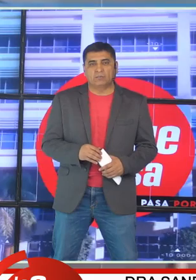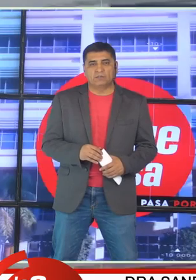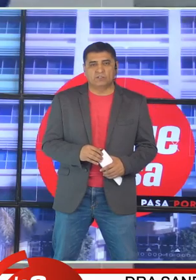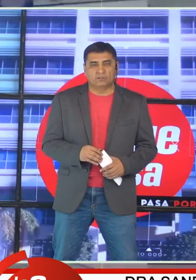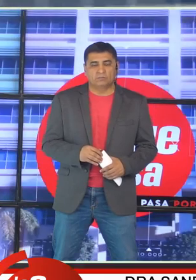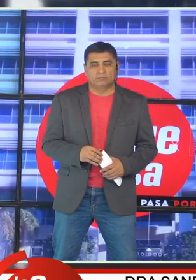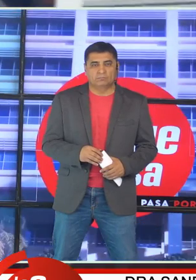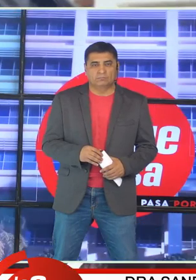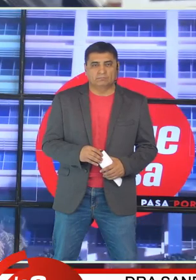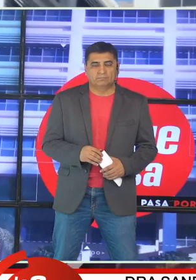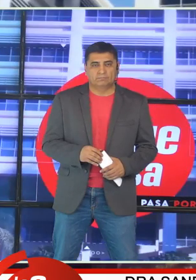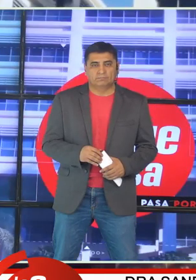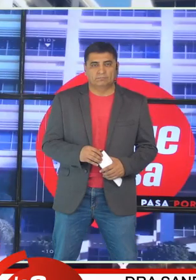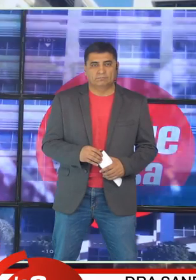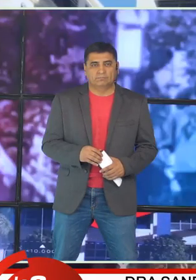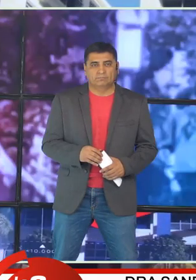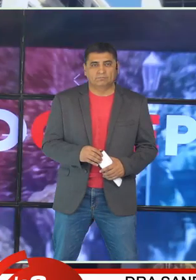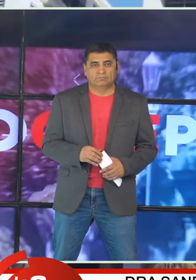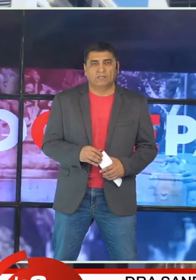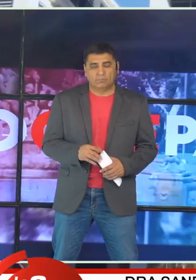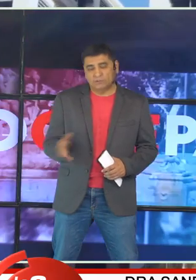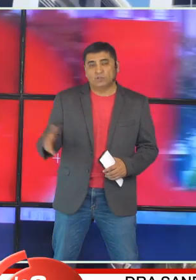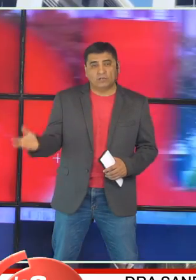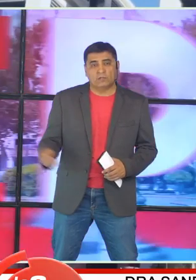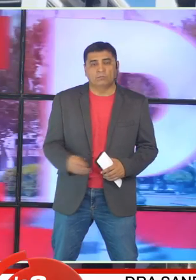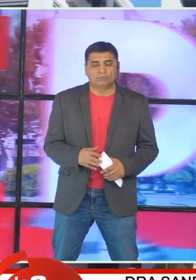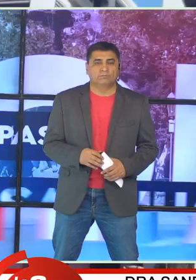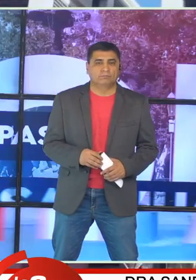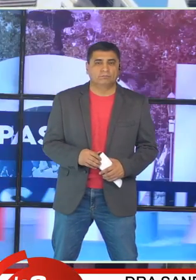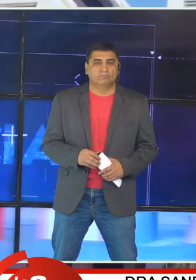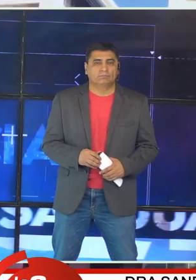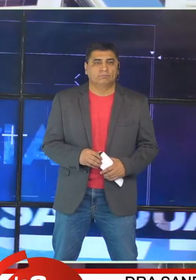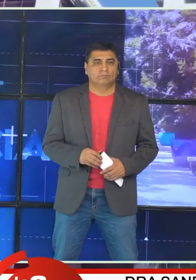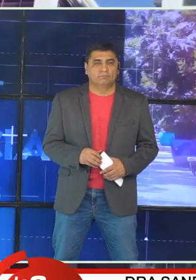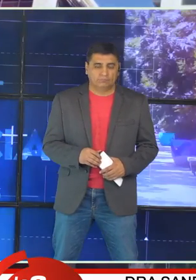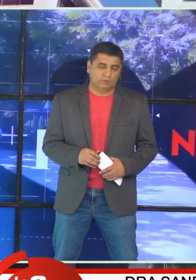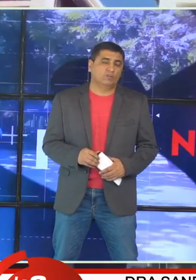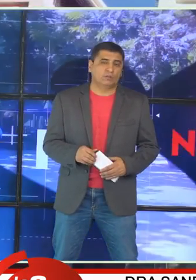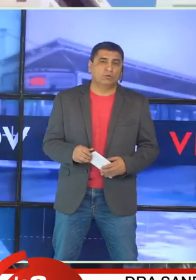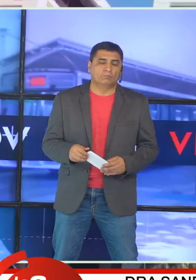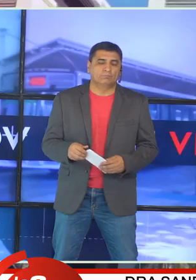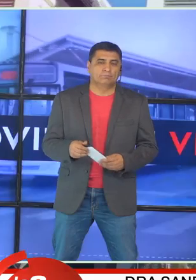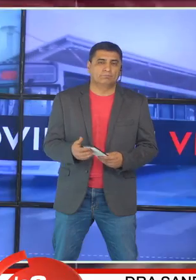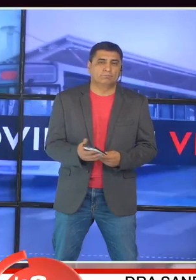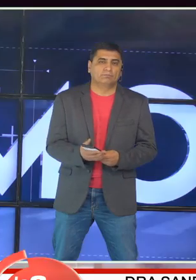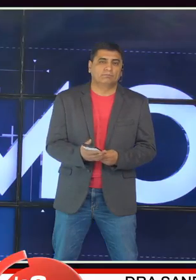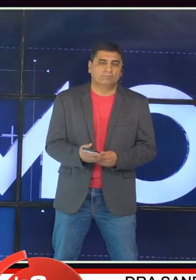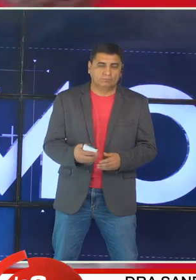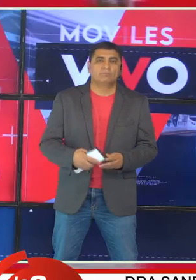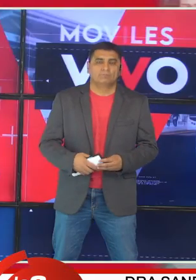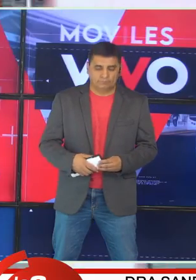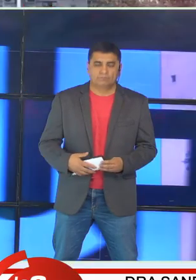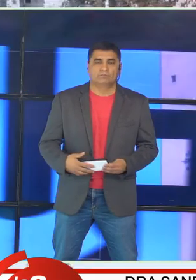de prevención, ¿no? Es al revés. Primero... La prevención, claro. Que este primero seguro. Es el parche